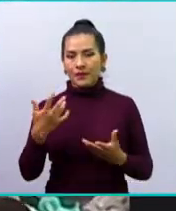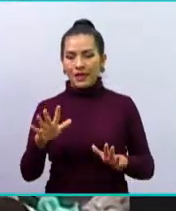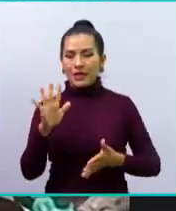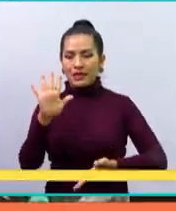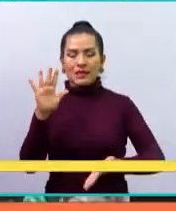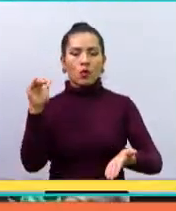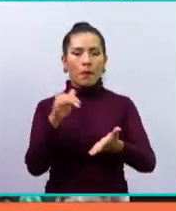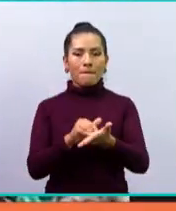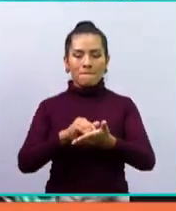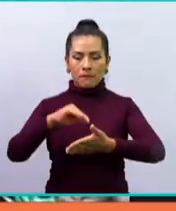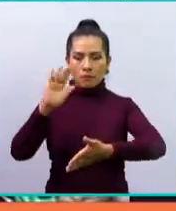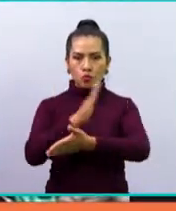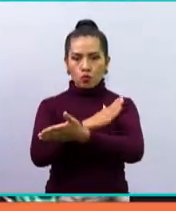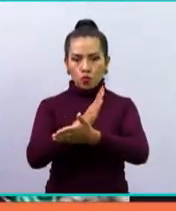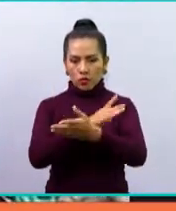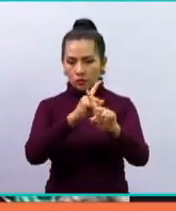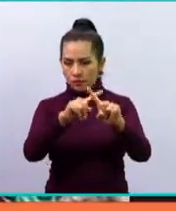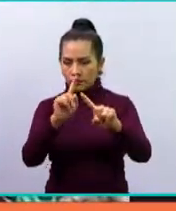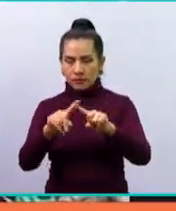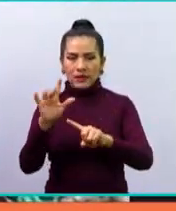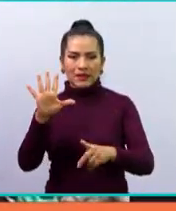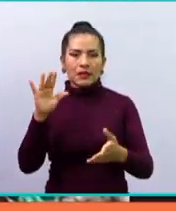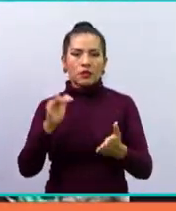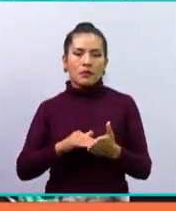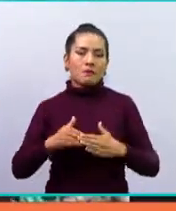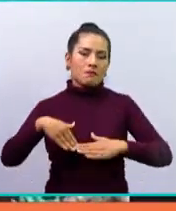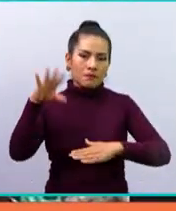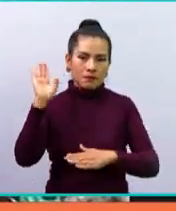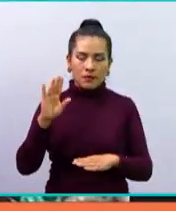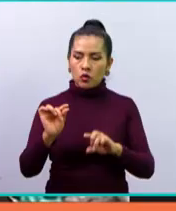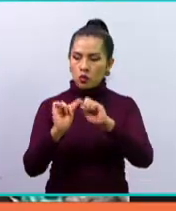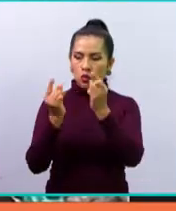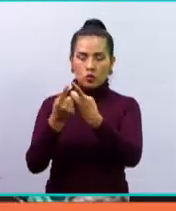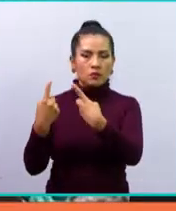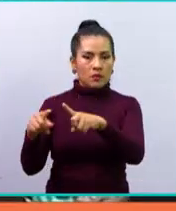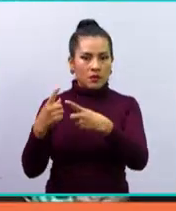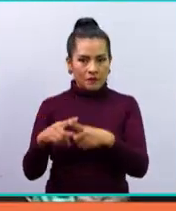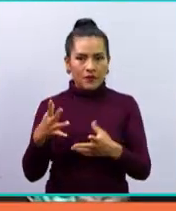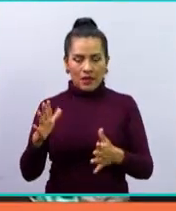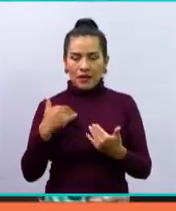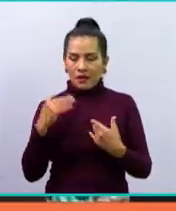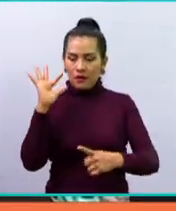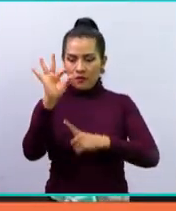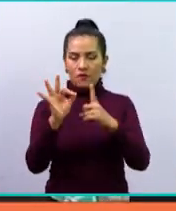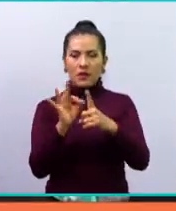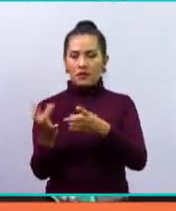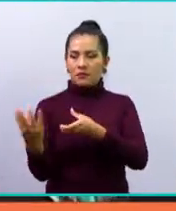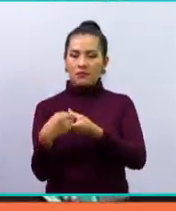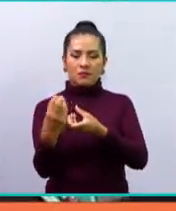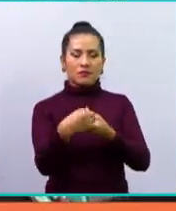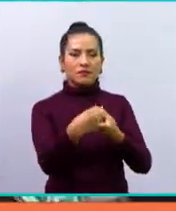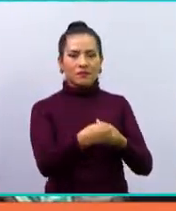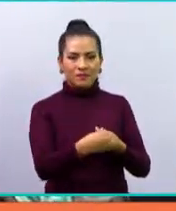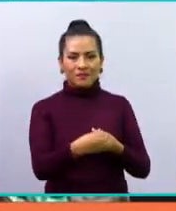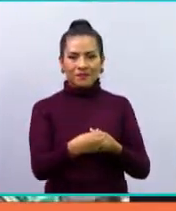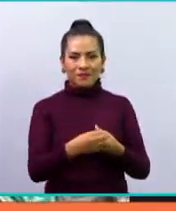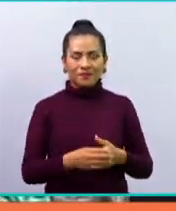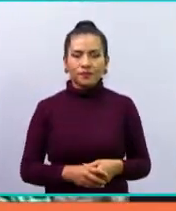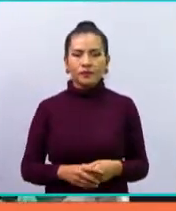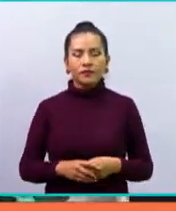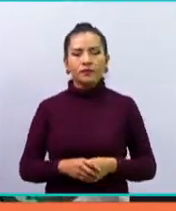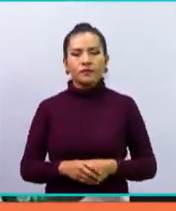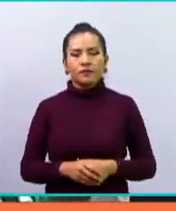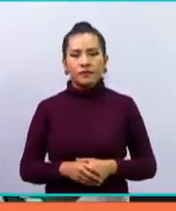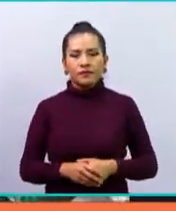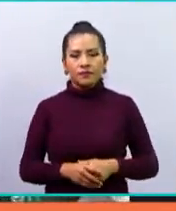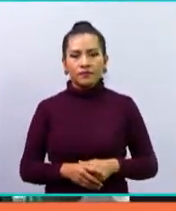con nuestros músicos afiliados, ¿no?, a las diferentes bandas que componen la Federación de Bandas de Oruro. Perfecto. ¿Y cuántas